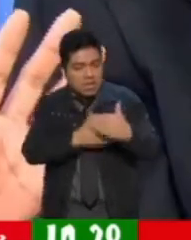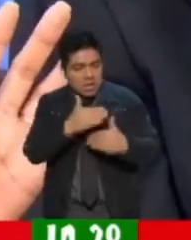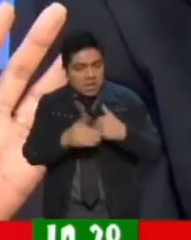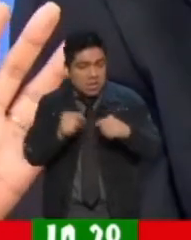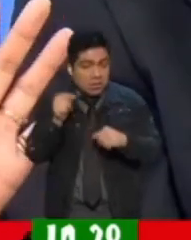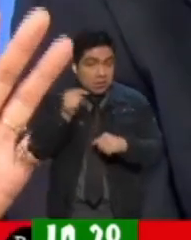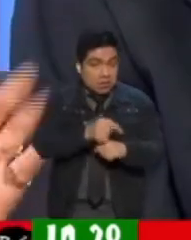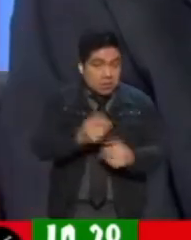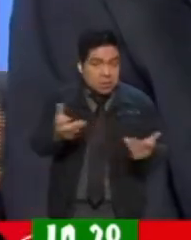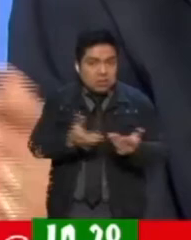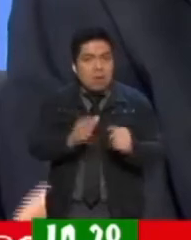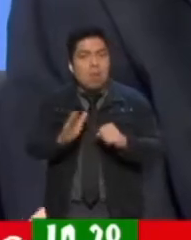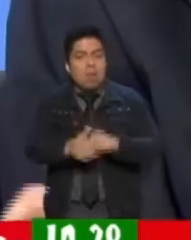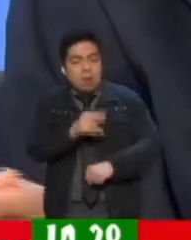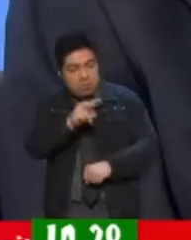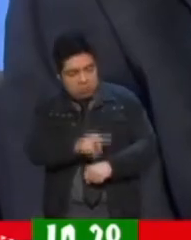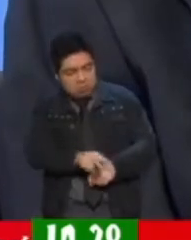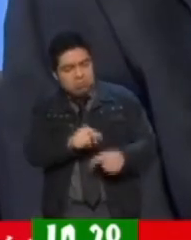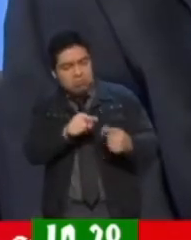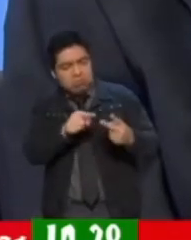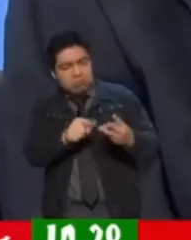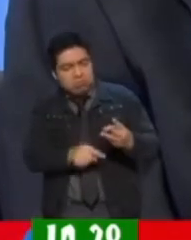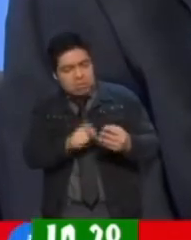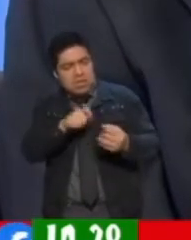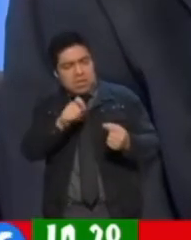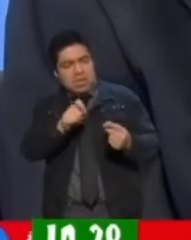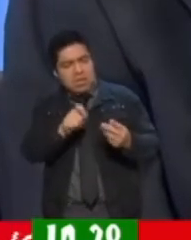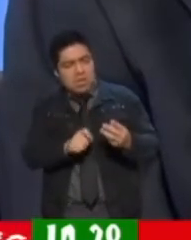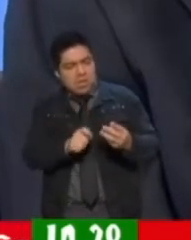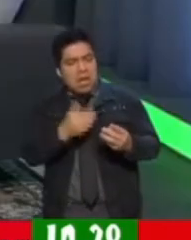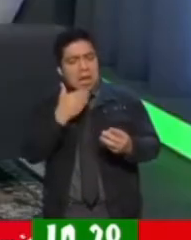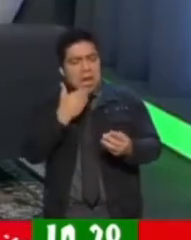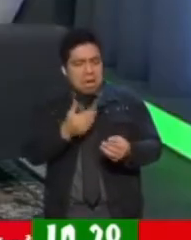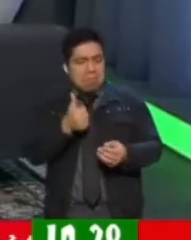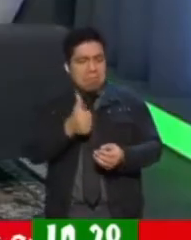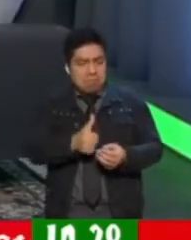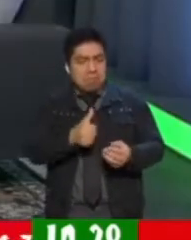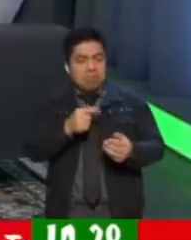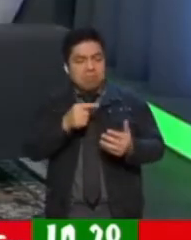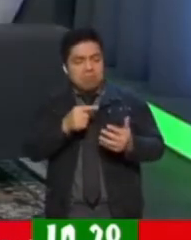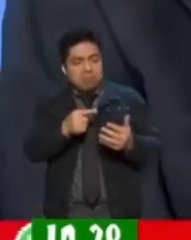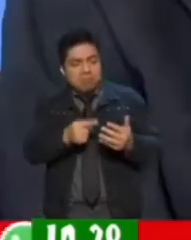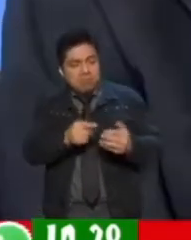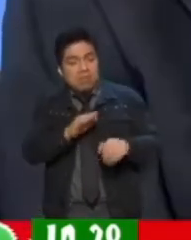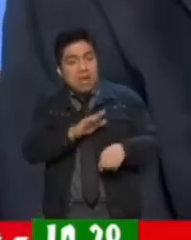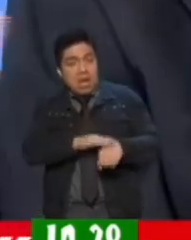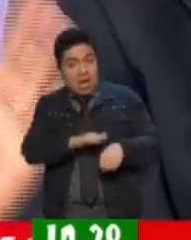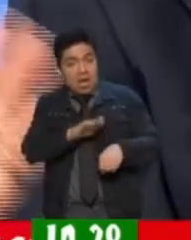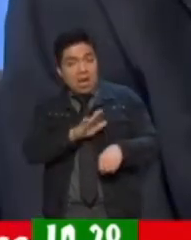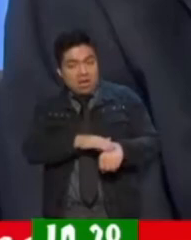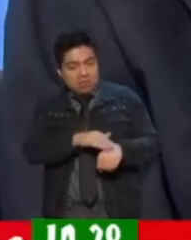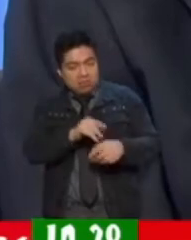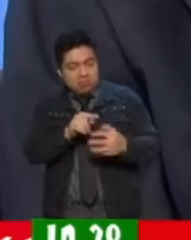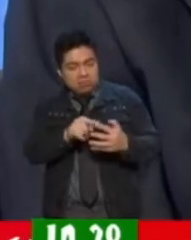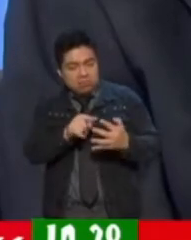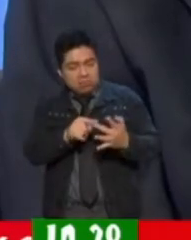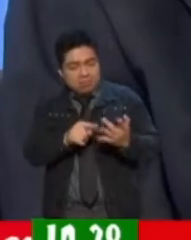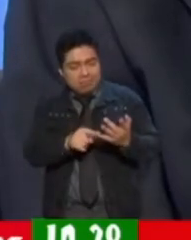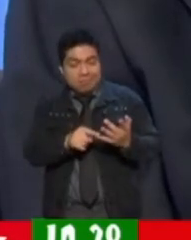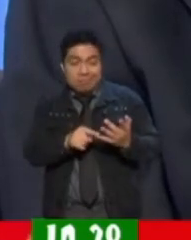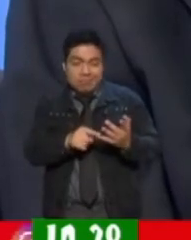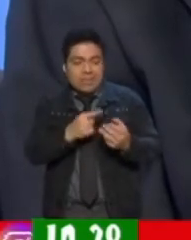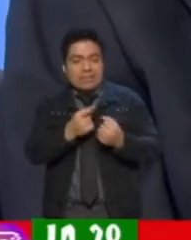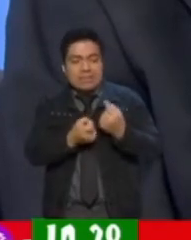hace para verificar que hayas cumplido y en cierta etapa dice, oye, ¿sabes qué? Hay una calificación. No has cumplido correctamente con